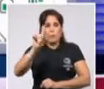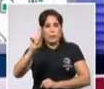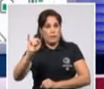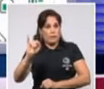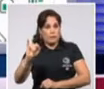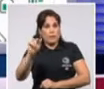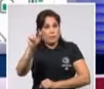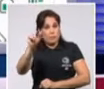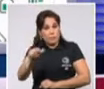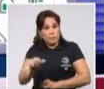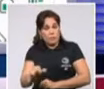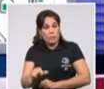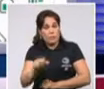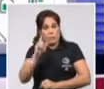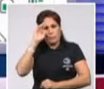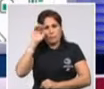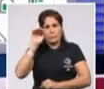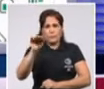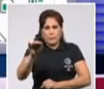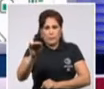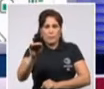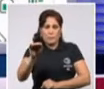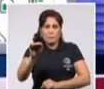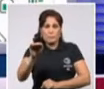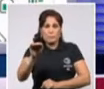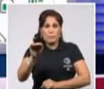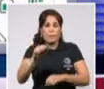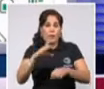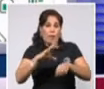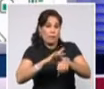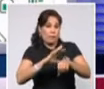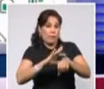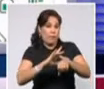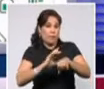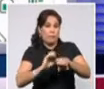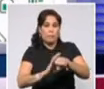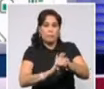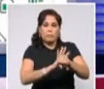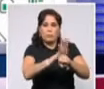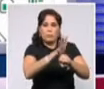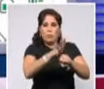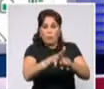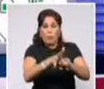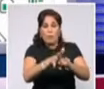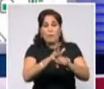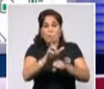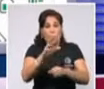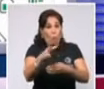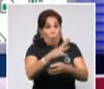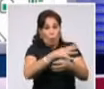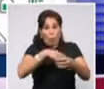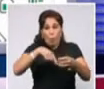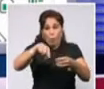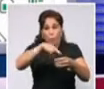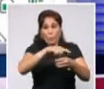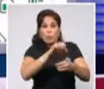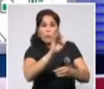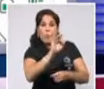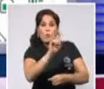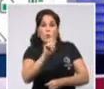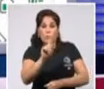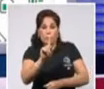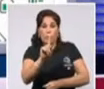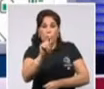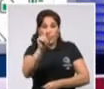597 personas con diagnósticos de la COVID-19. De ellos, como les decía, 81 fueron